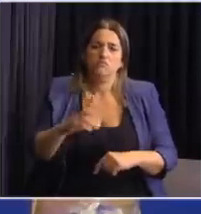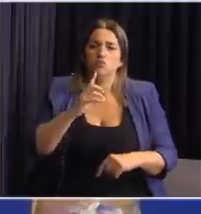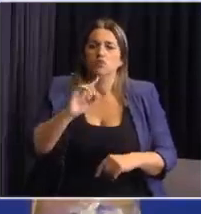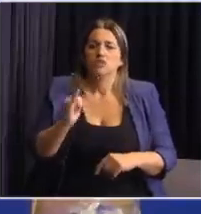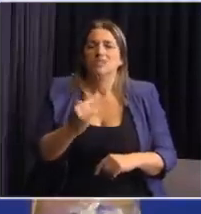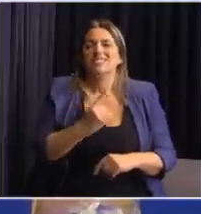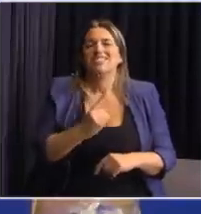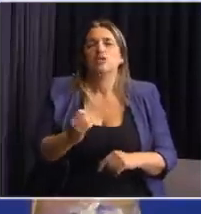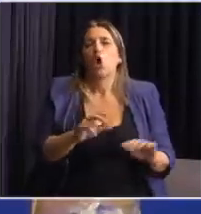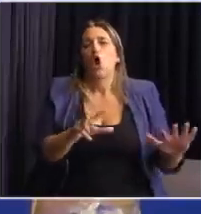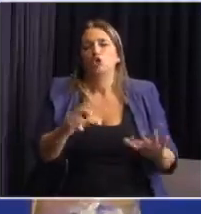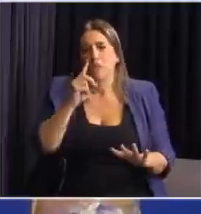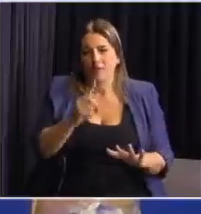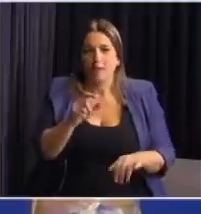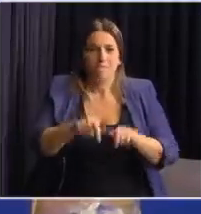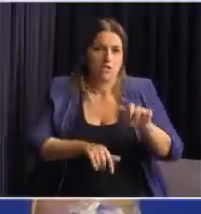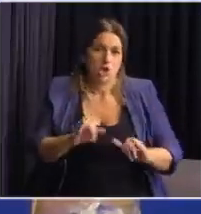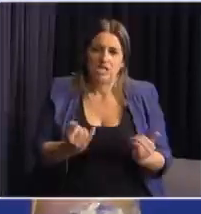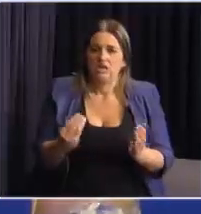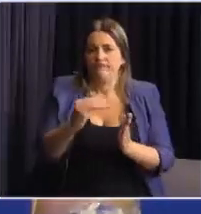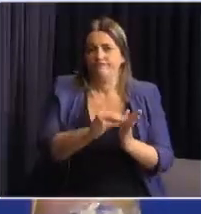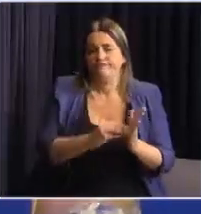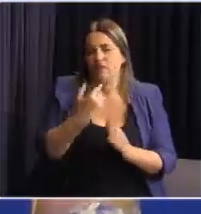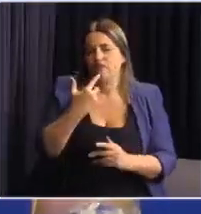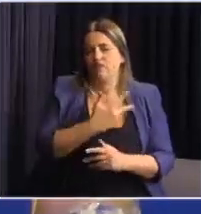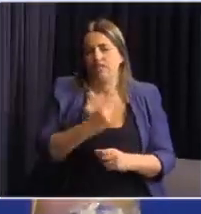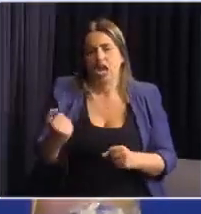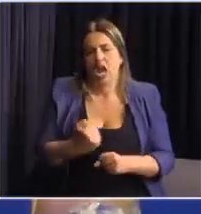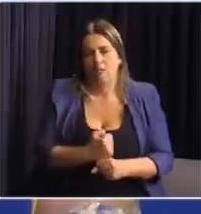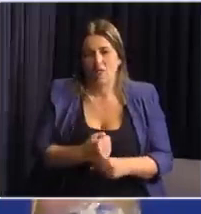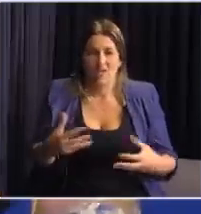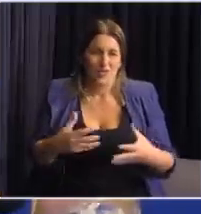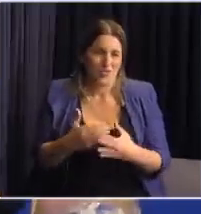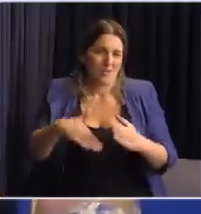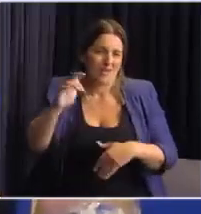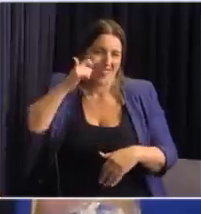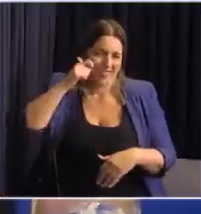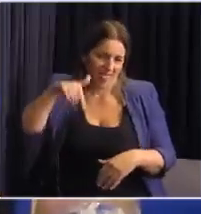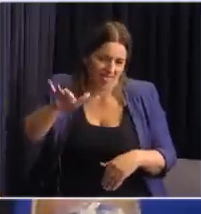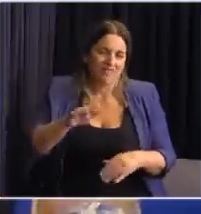personas ya con fecha asignada dentro de los grupos de mayor edad que estaban con cierto